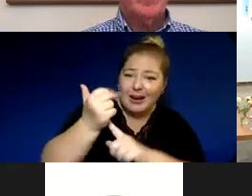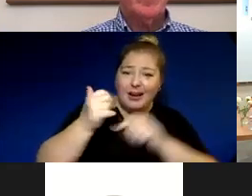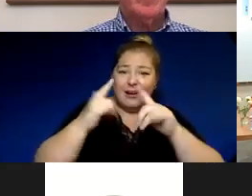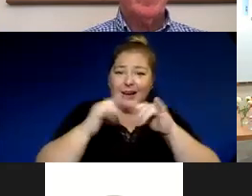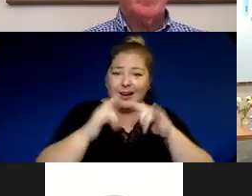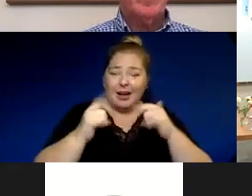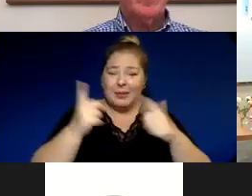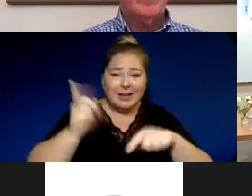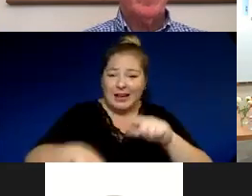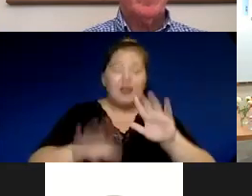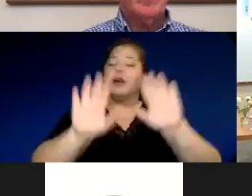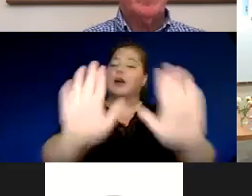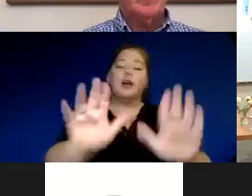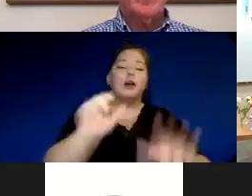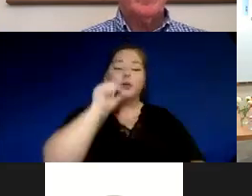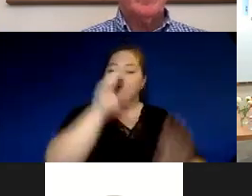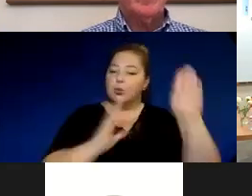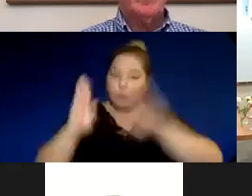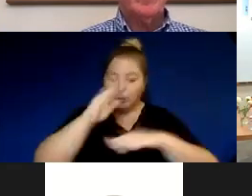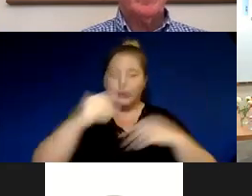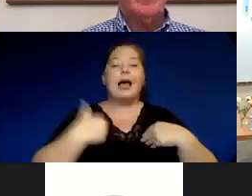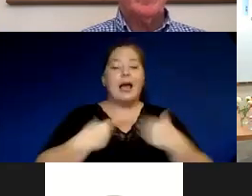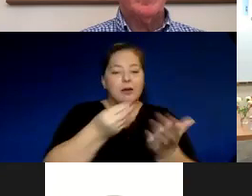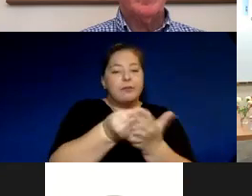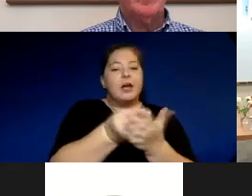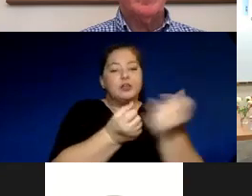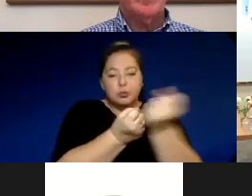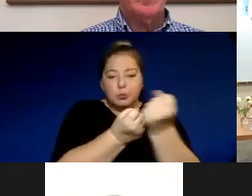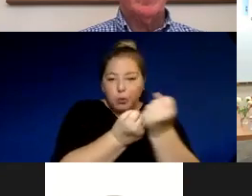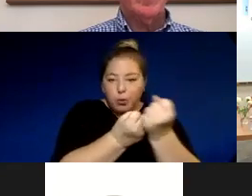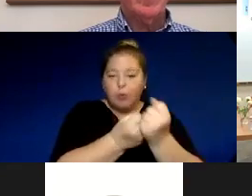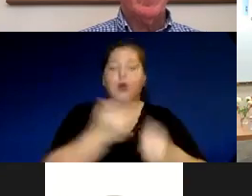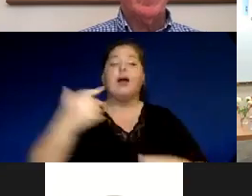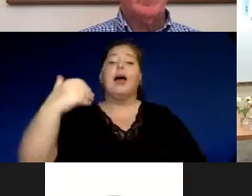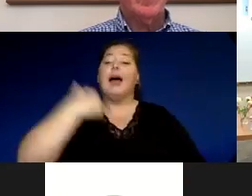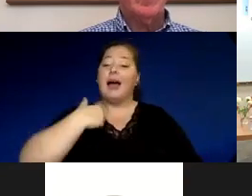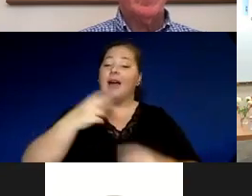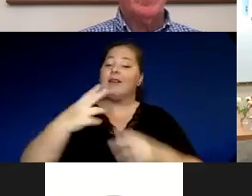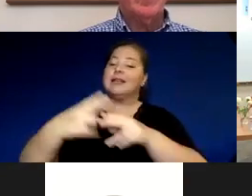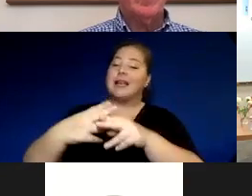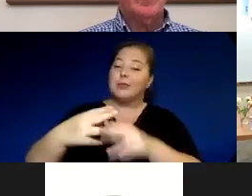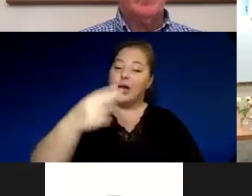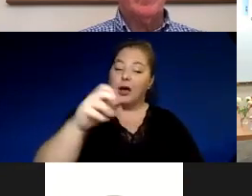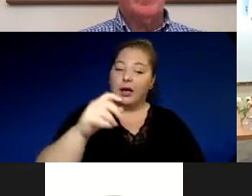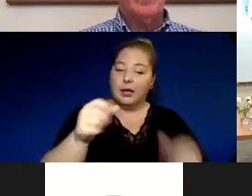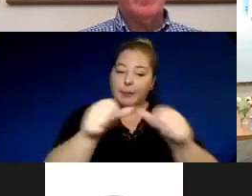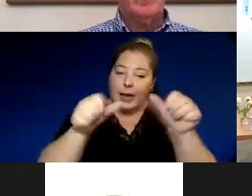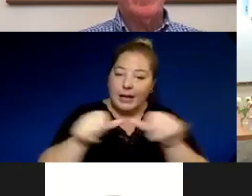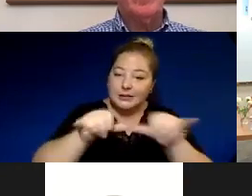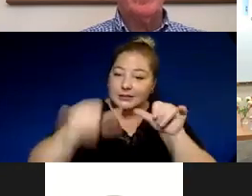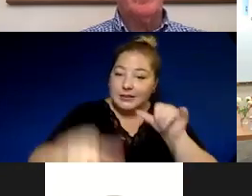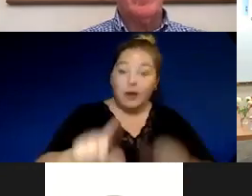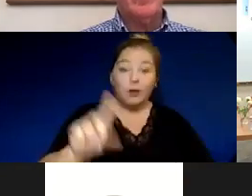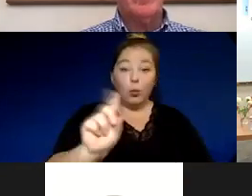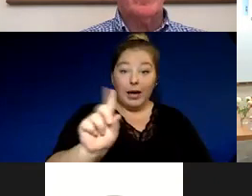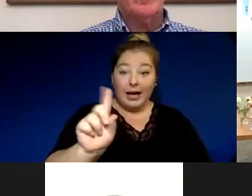con recursos para ayudarles. Vayan a nuestro punto de evacuación temporal en el fairground, o sea, en el recinto